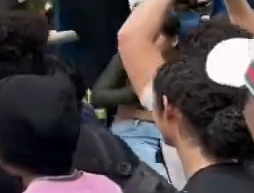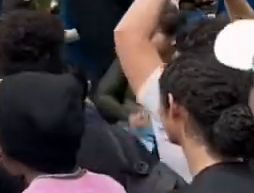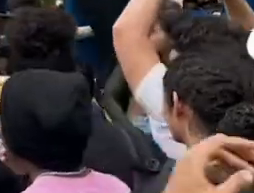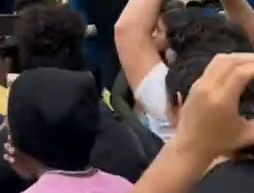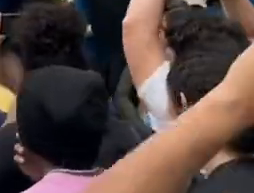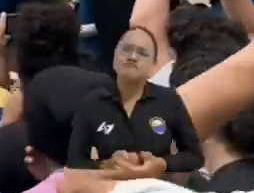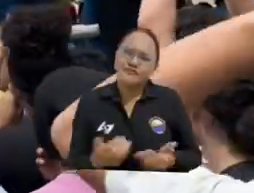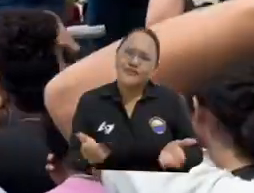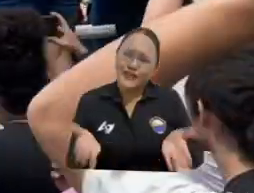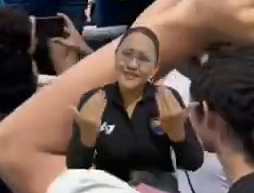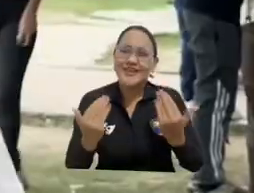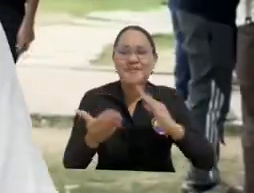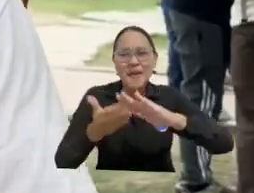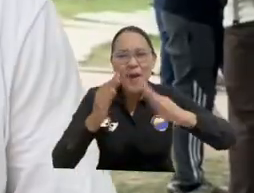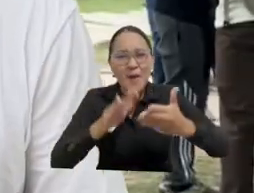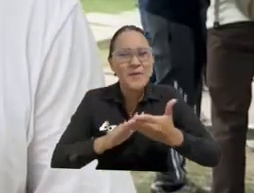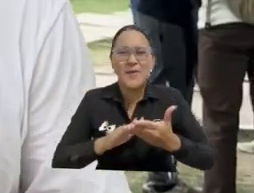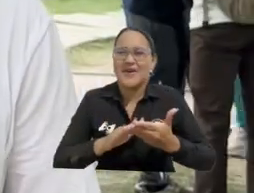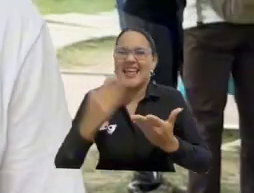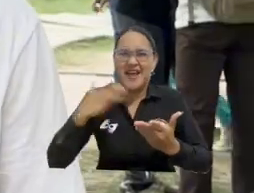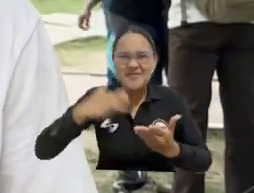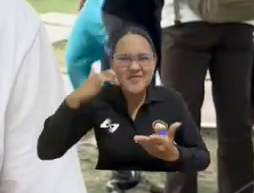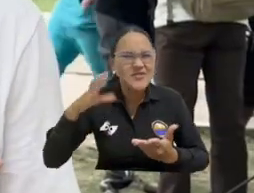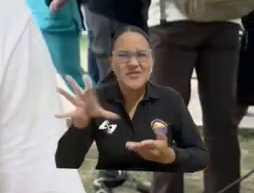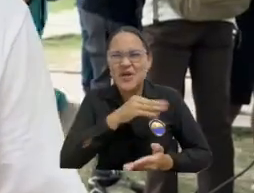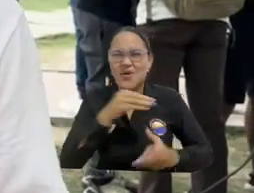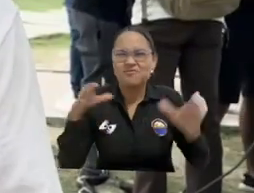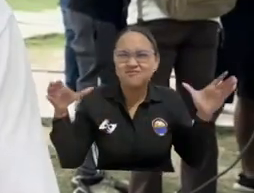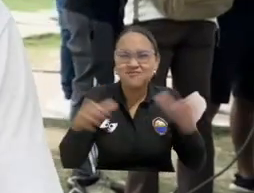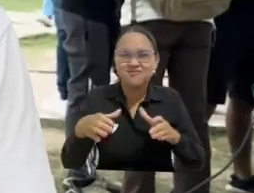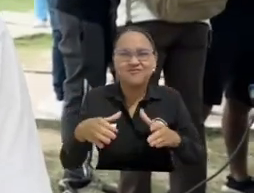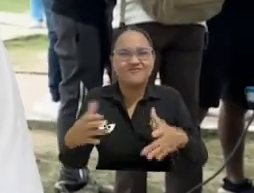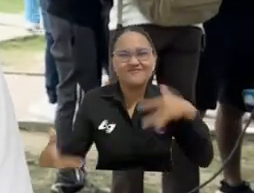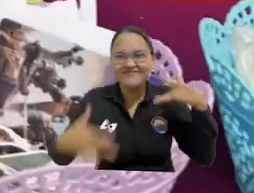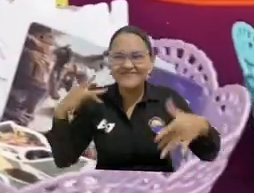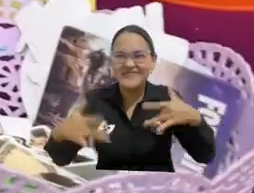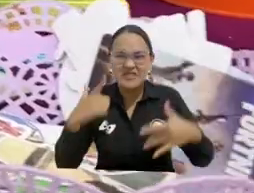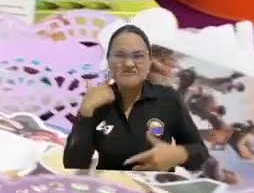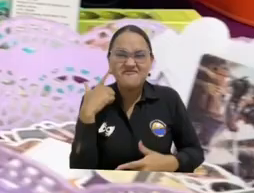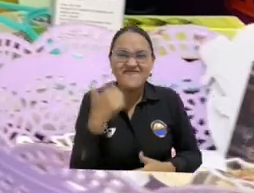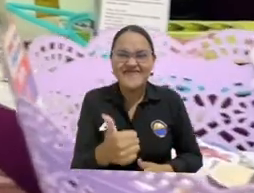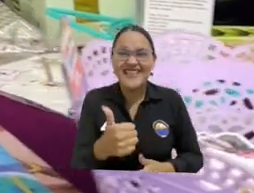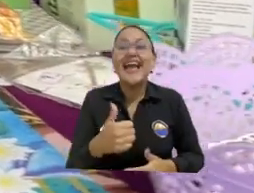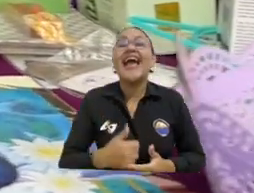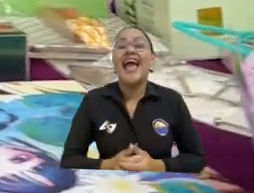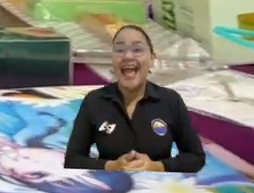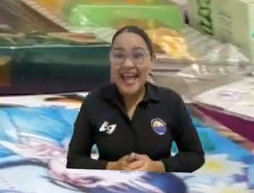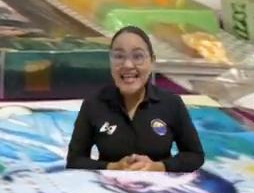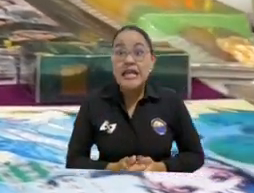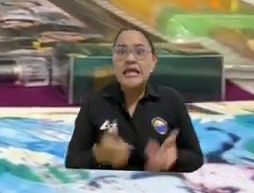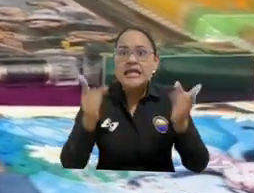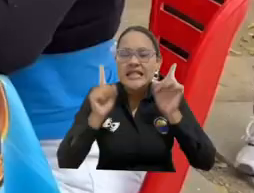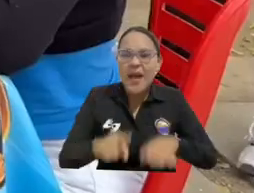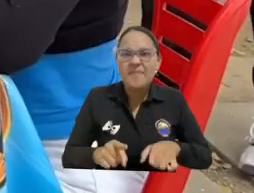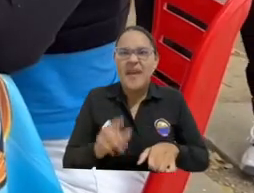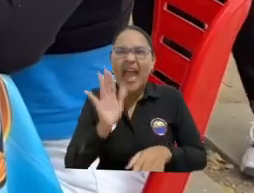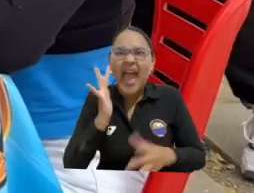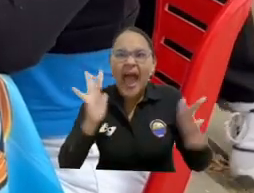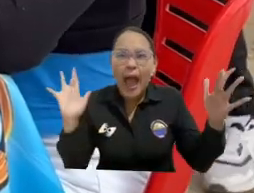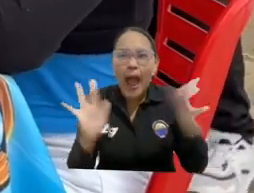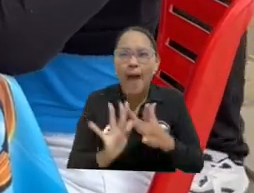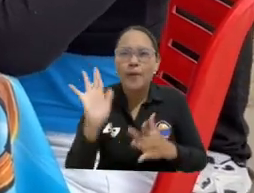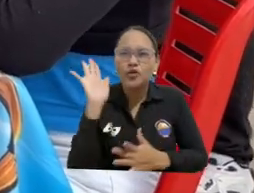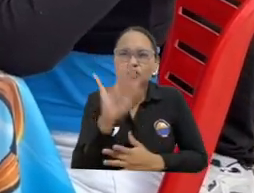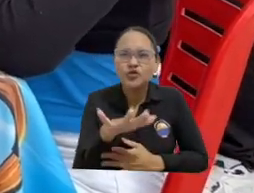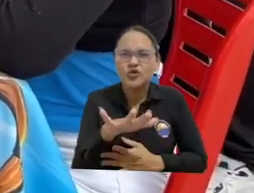Que integra bastante a la comunidad, todos los profesionales y pues algo diferente, bacano. Al mejor estilo del Colegio de Hogwarts de magia